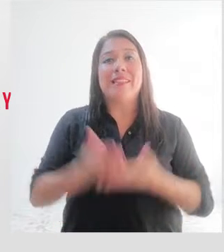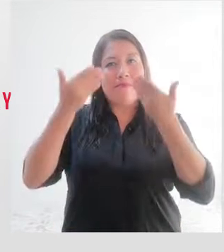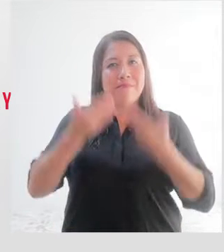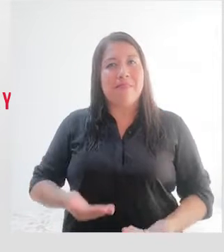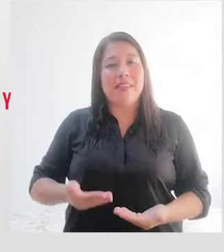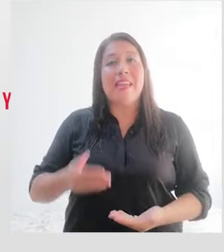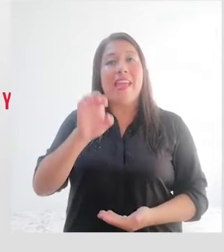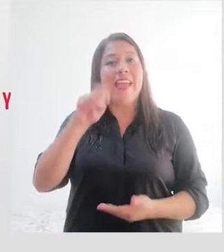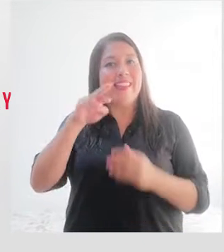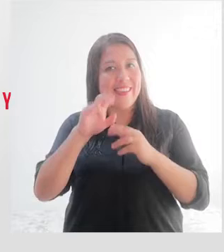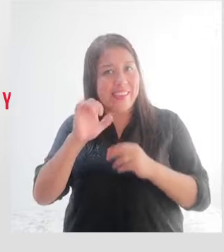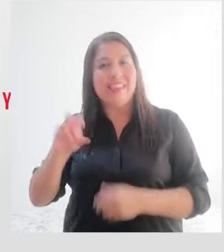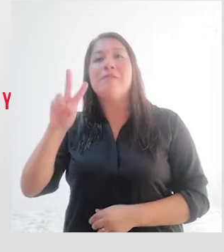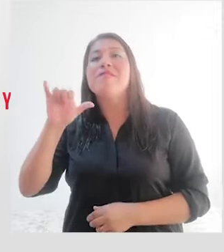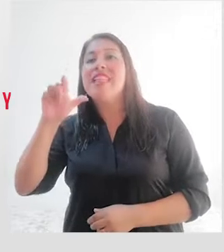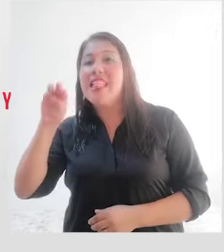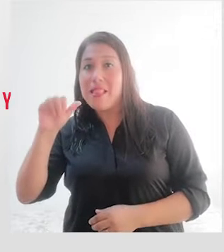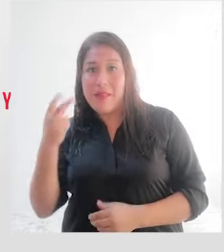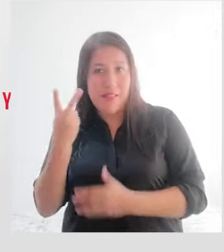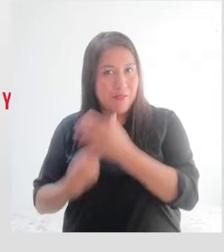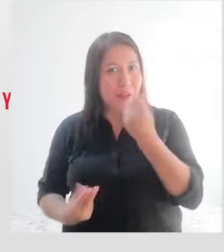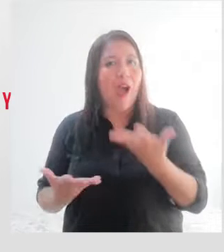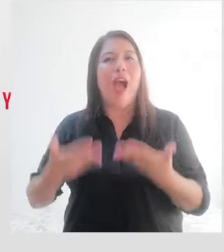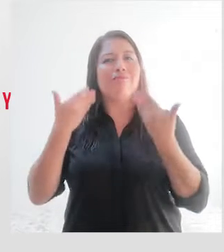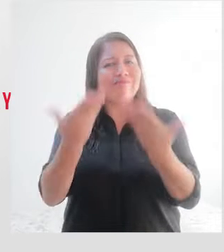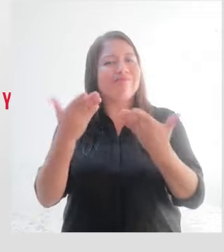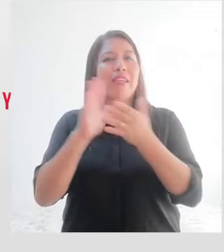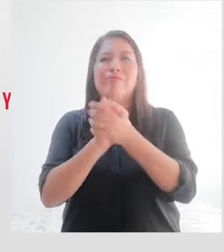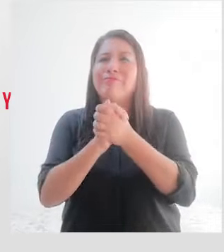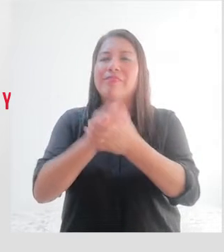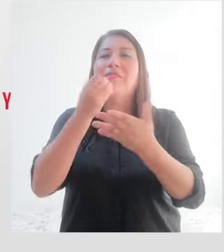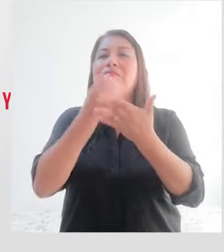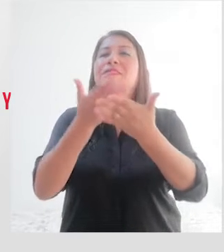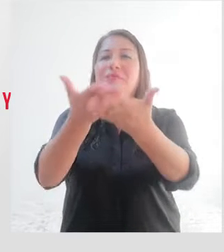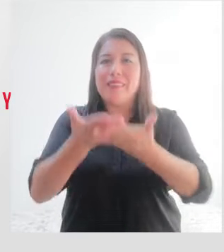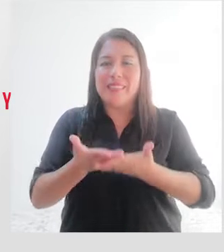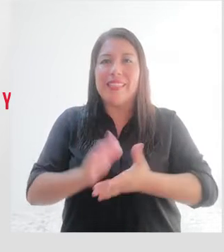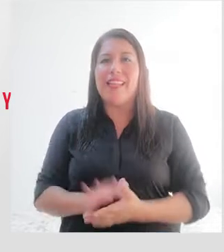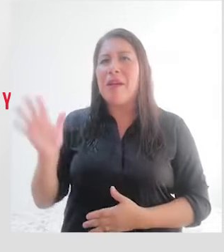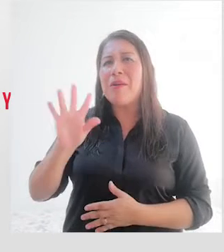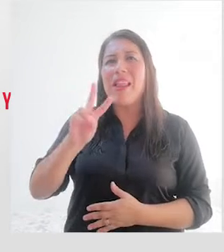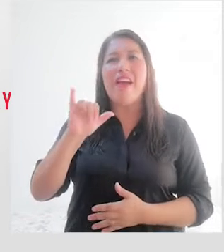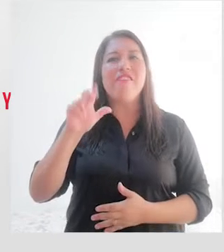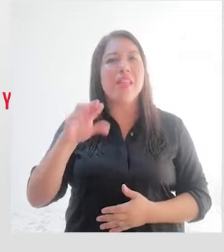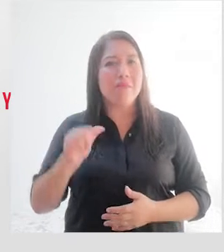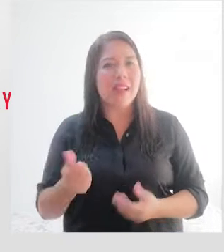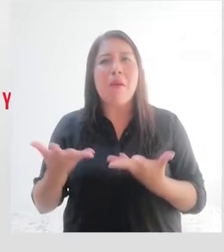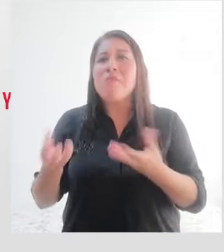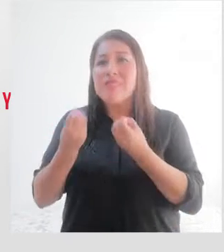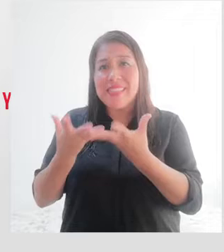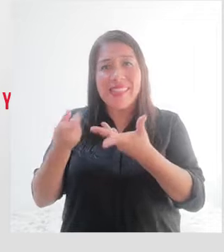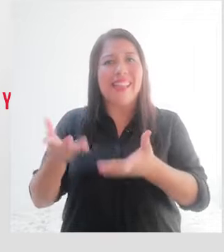Vilma Andrade y Enrique Bustos, les damos la más cordial bienvenida. Hola Vilmita, ¿cómo estás?